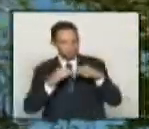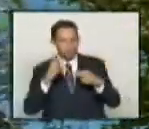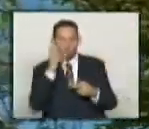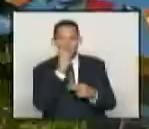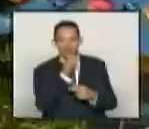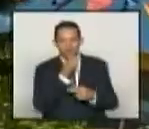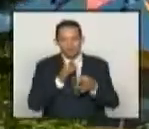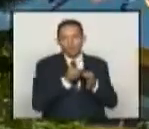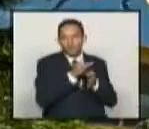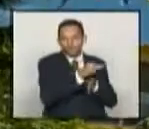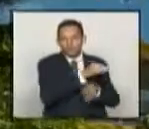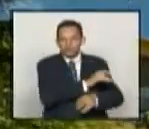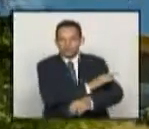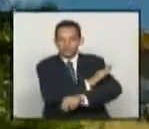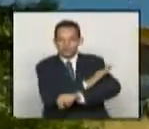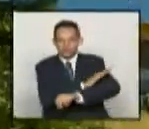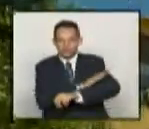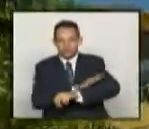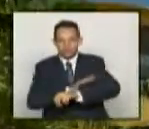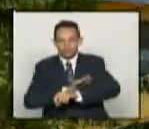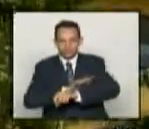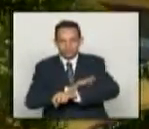por ti.